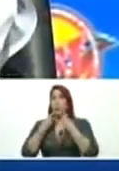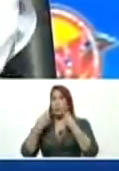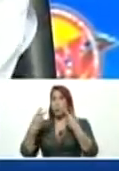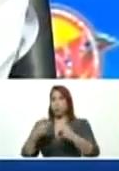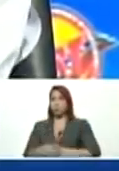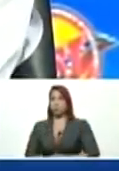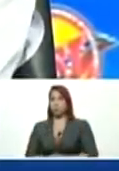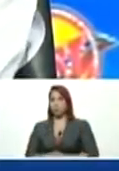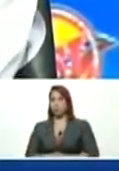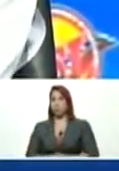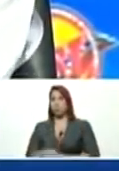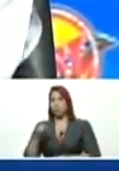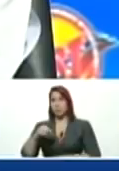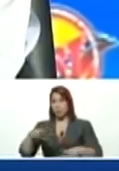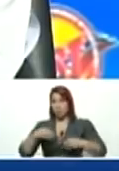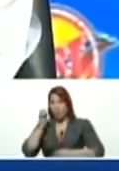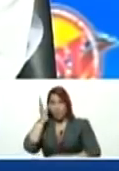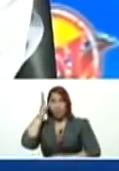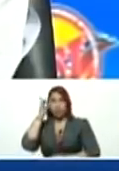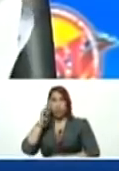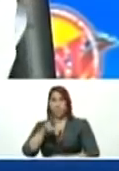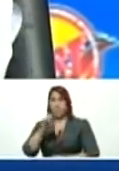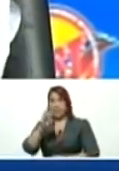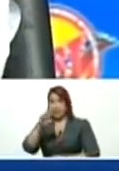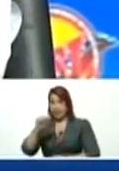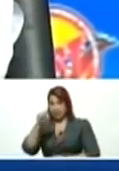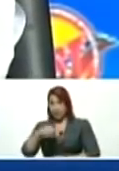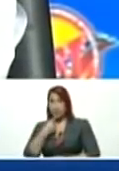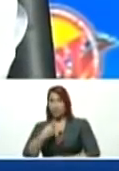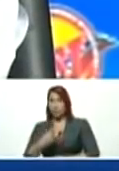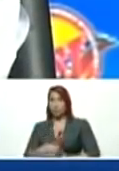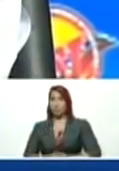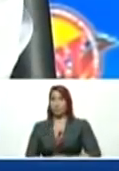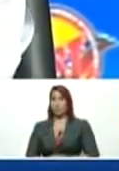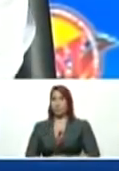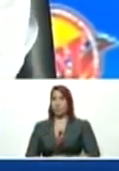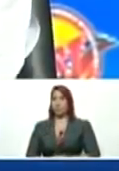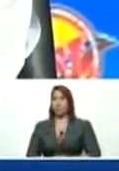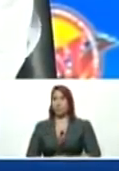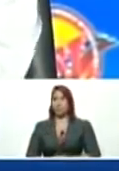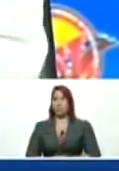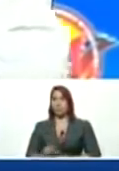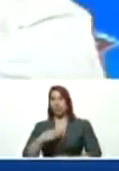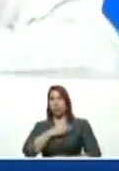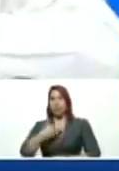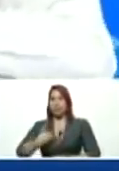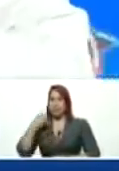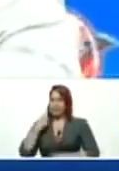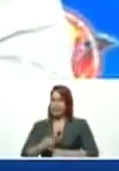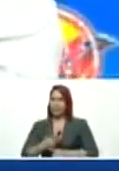que cuando tomó la iniciativa de lanzarlo este nosotros creemos que hay que proponer